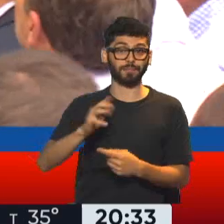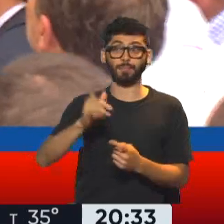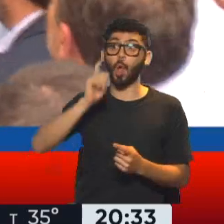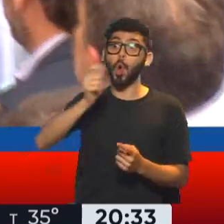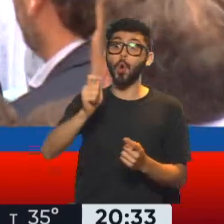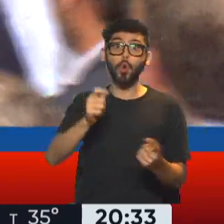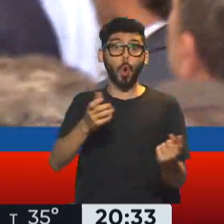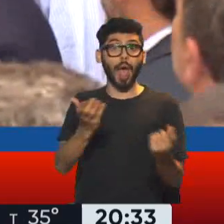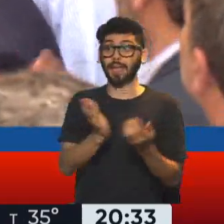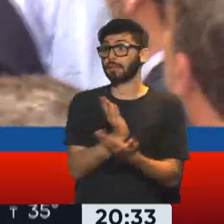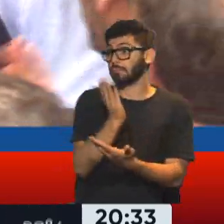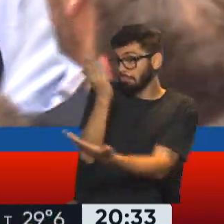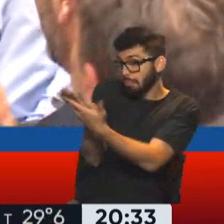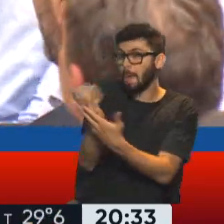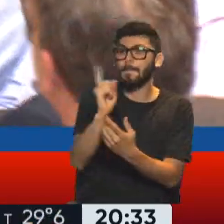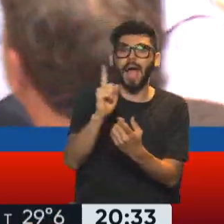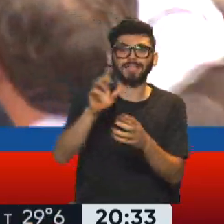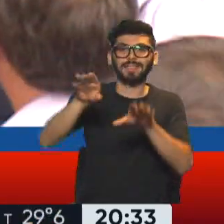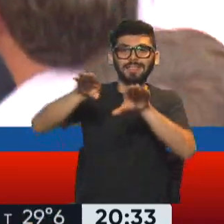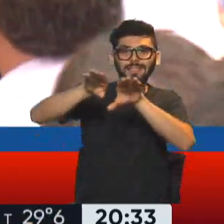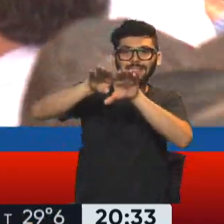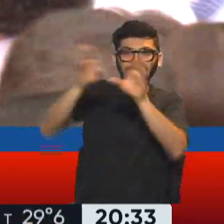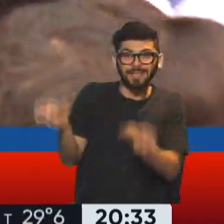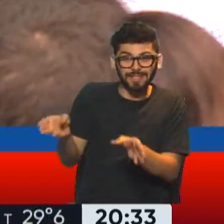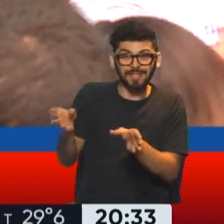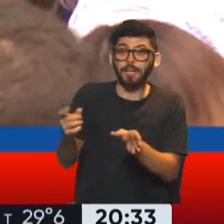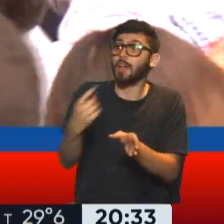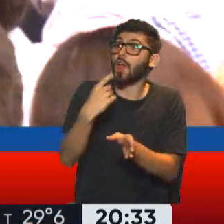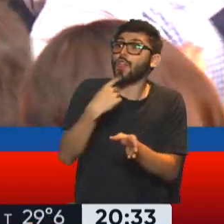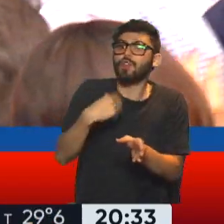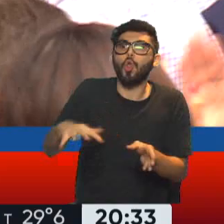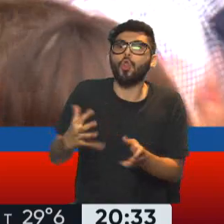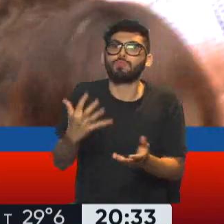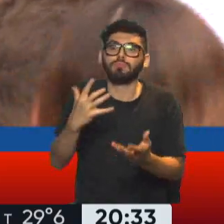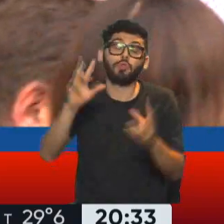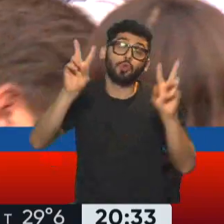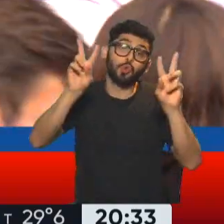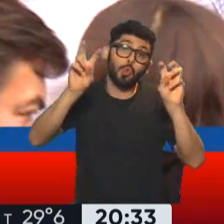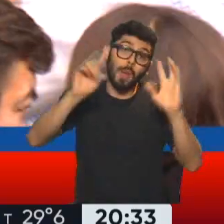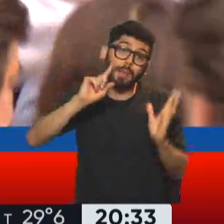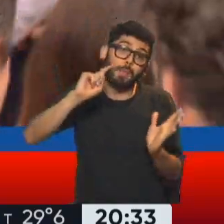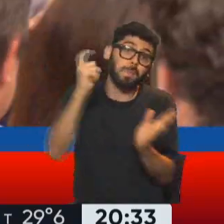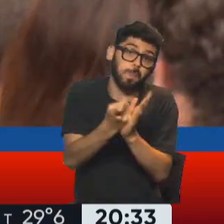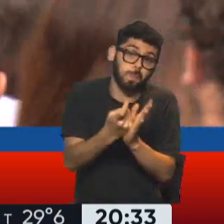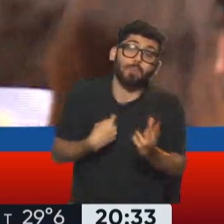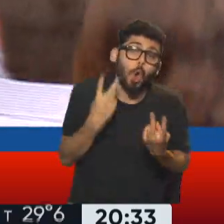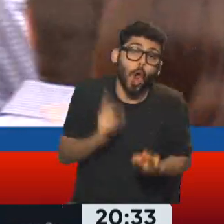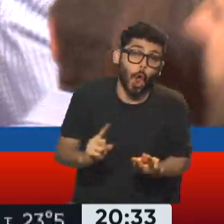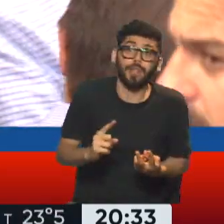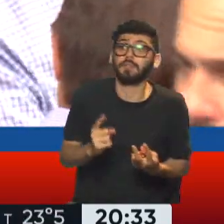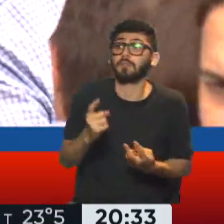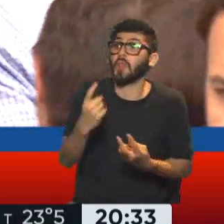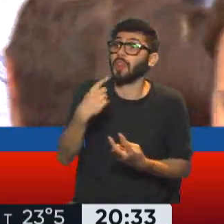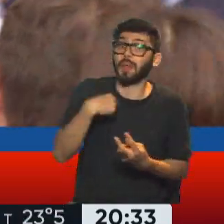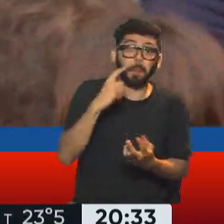que interviene, pero también se le hace al lugar donde él dice que se cometieron los delitos, los presuntos delitos atribuidos, no los reconoce. Y eso